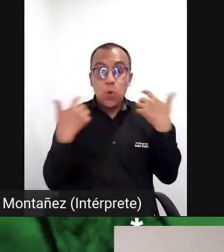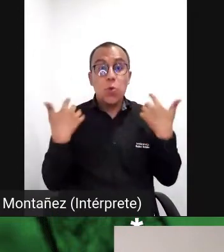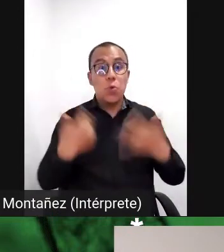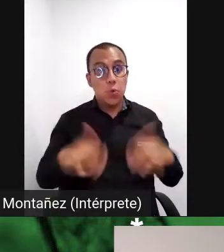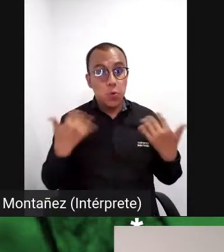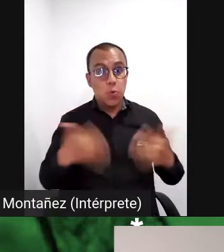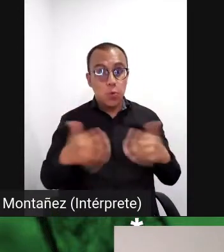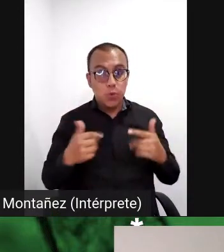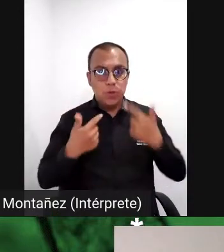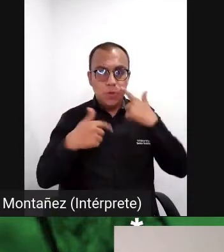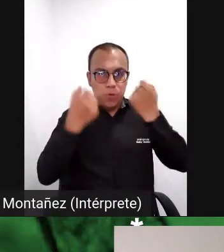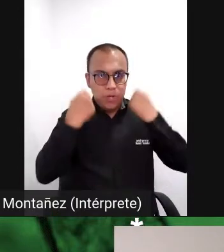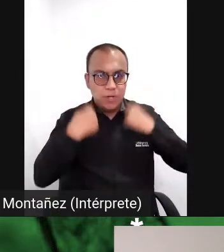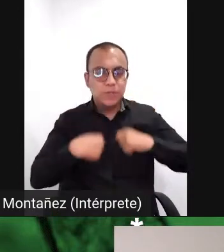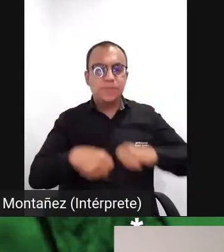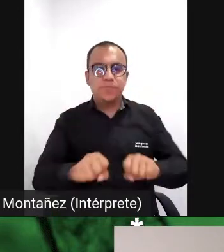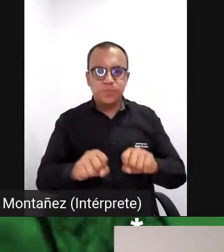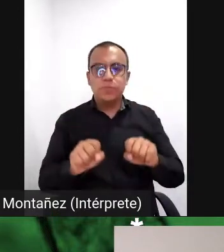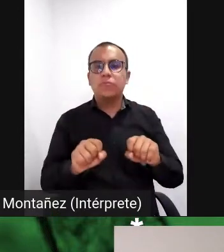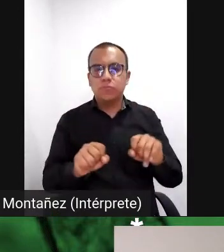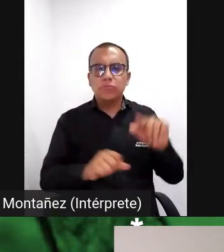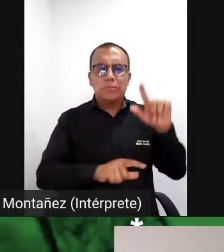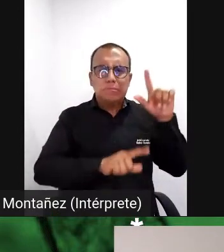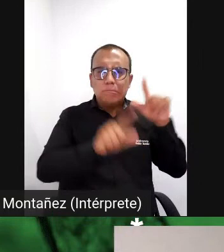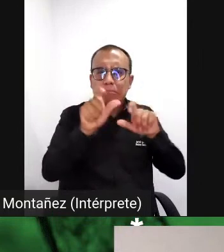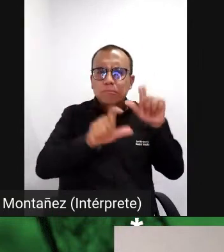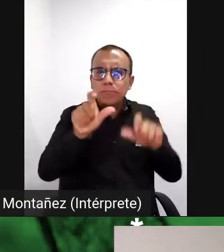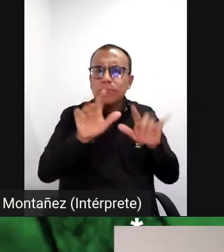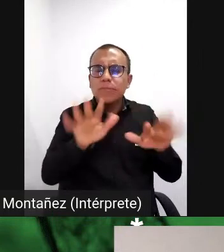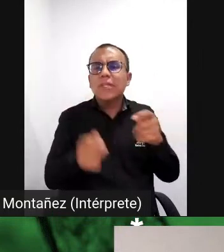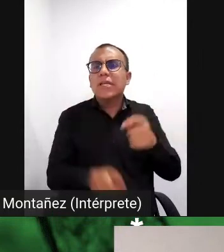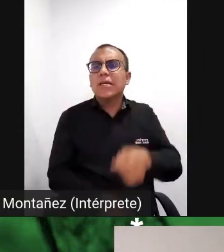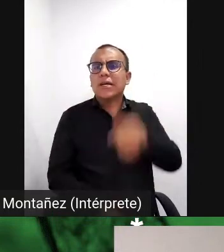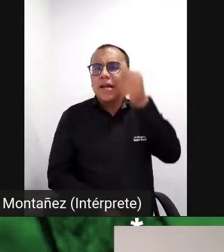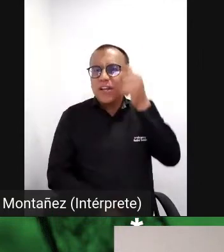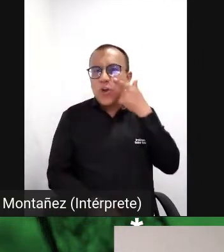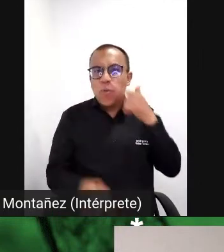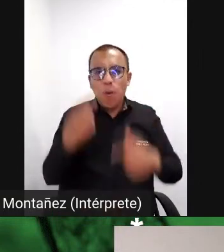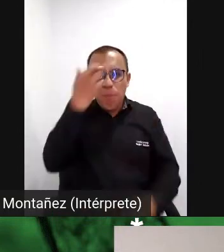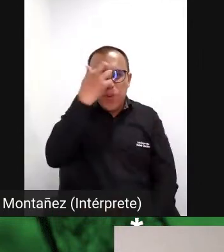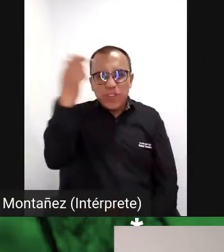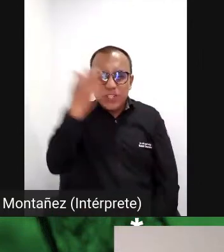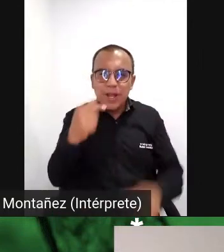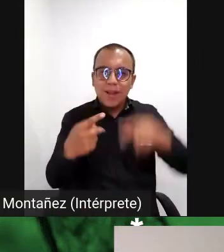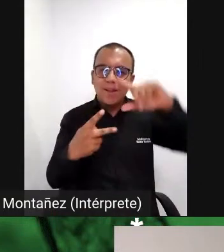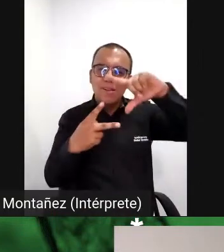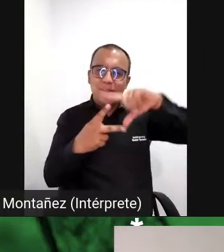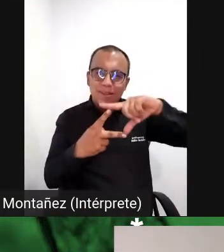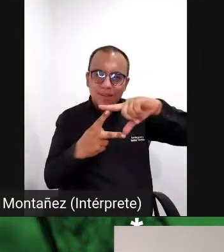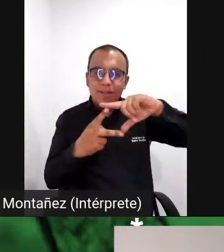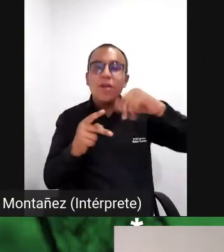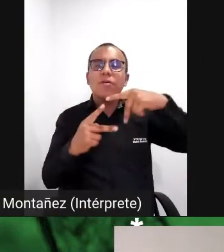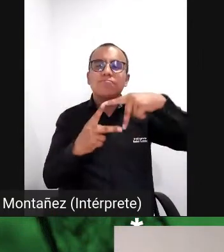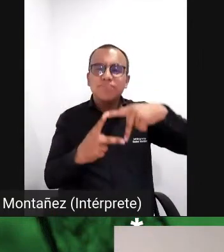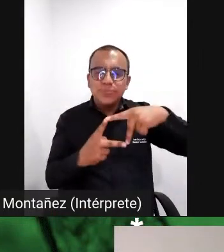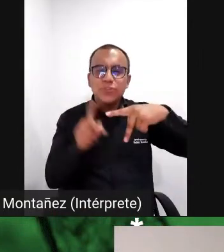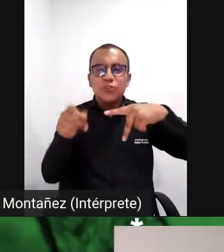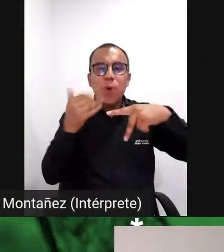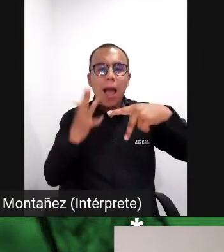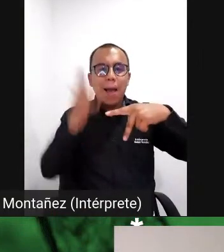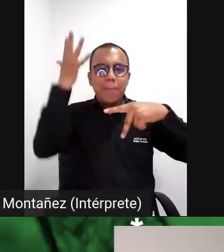esfuerzo enorme porque hubiera unas fotos casi como equivalentes de National Geographic o de, mejor dicho, publicaciones científicas de altísima